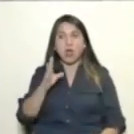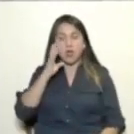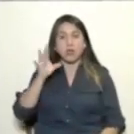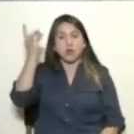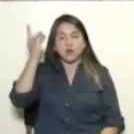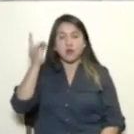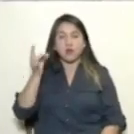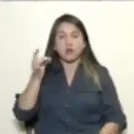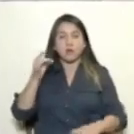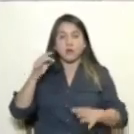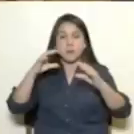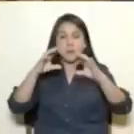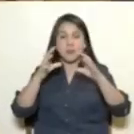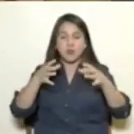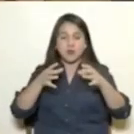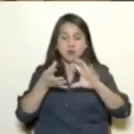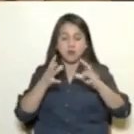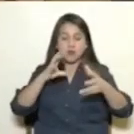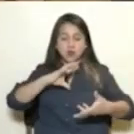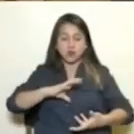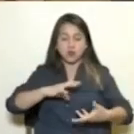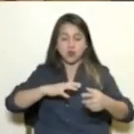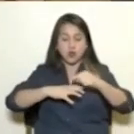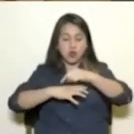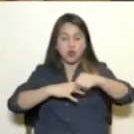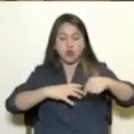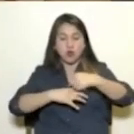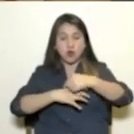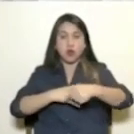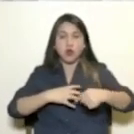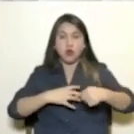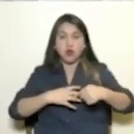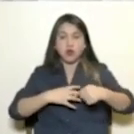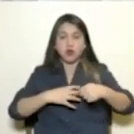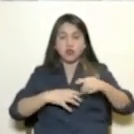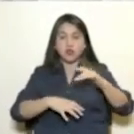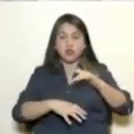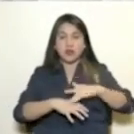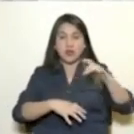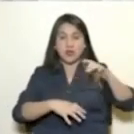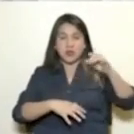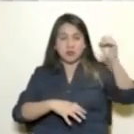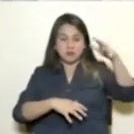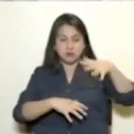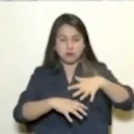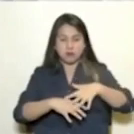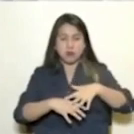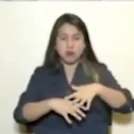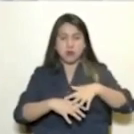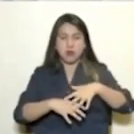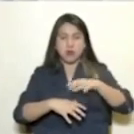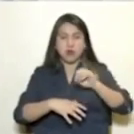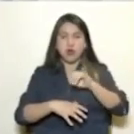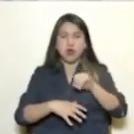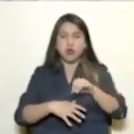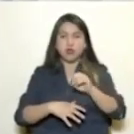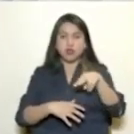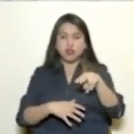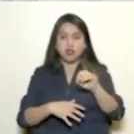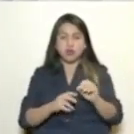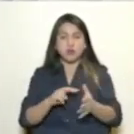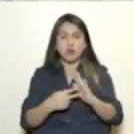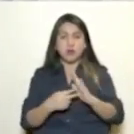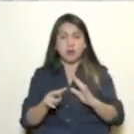Si está la capa de ozono, hay un hoyo en la capa de ozono y el hoyo en la capa de ozono produce tales cosas. Bueno, pero el tema de la capa de ozono es un tema de